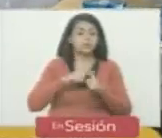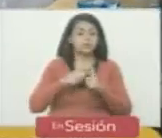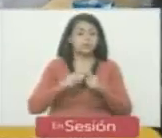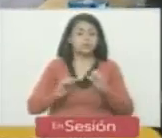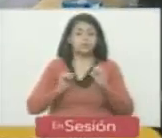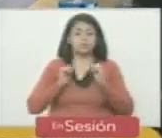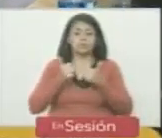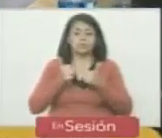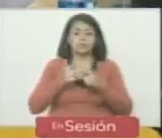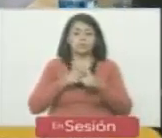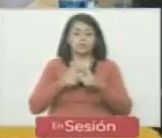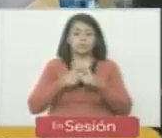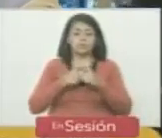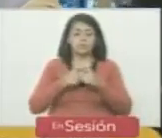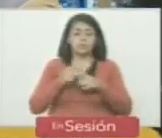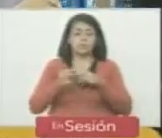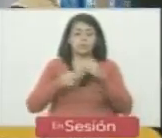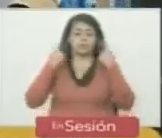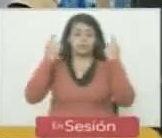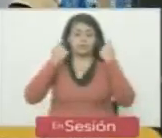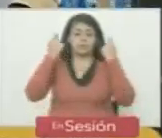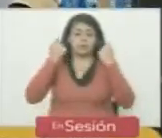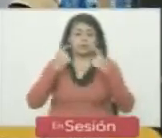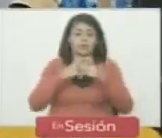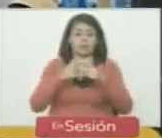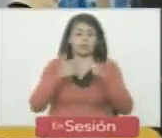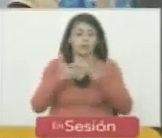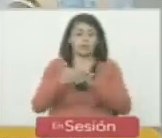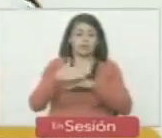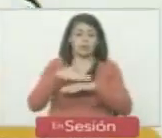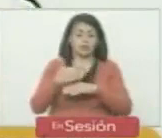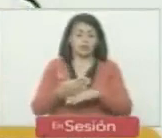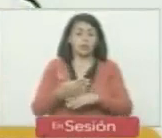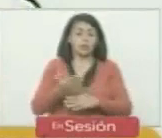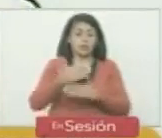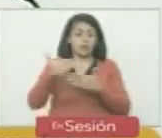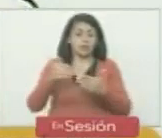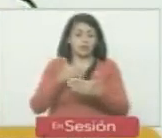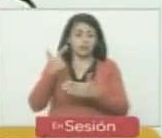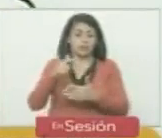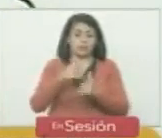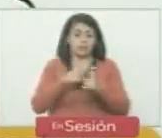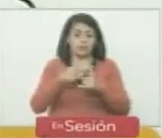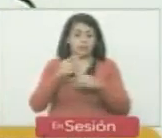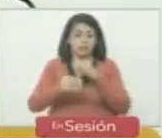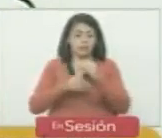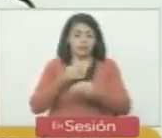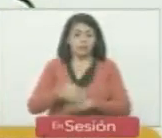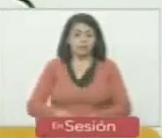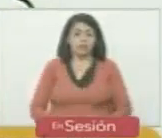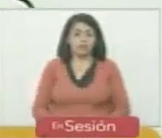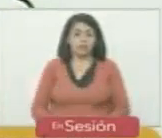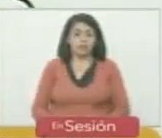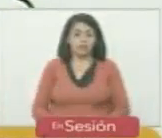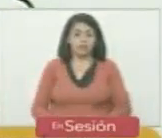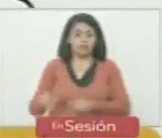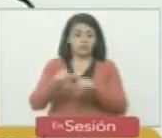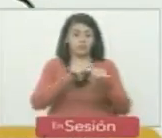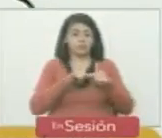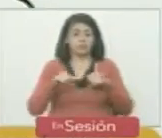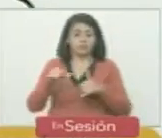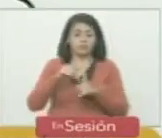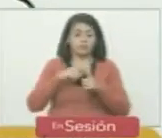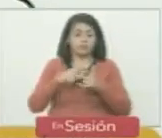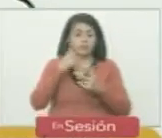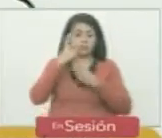empezaron con su campaña. Detrás de esto que subyace, que paralelamente a la